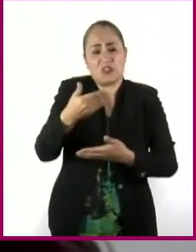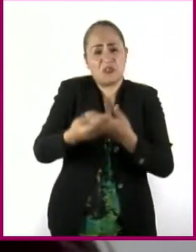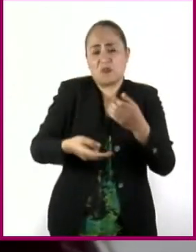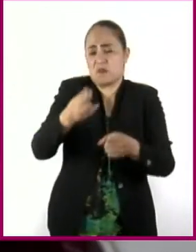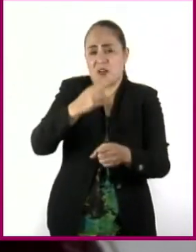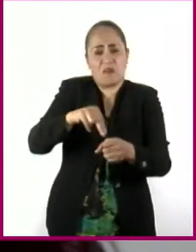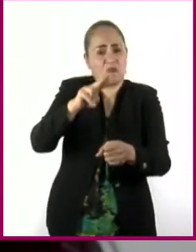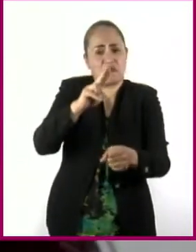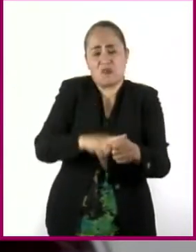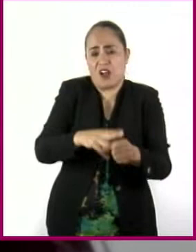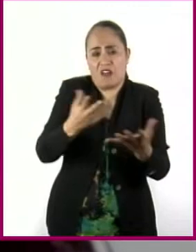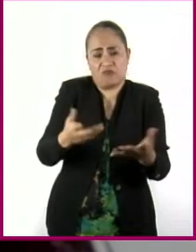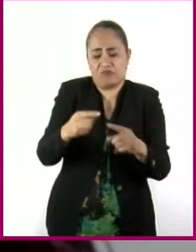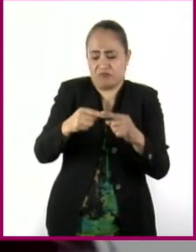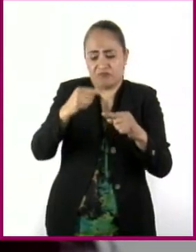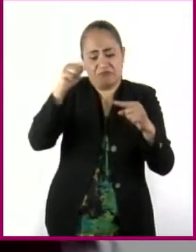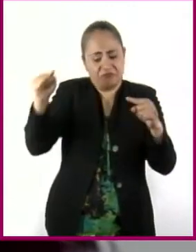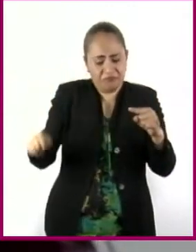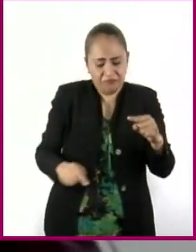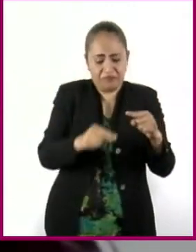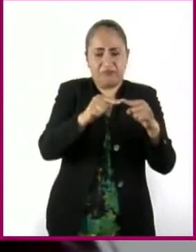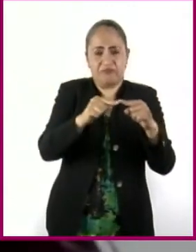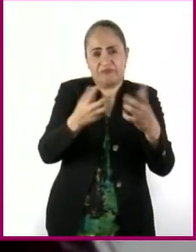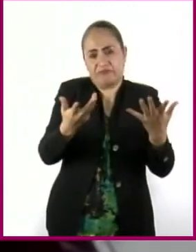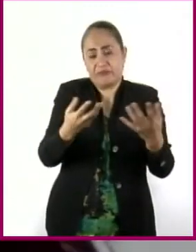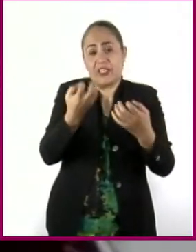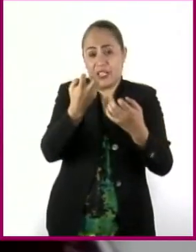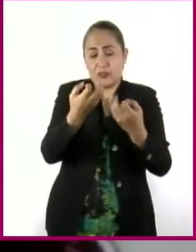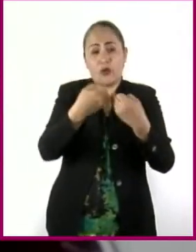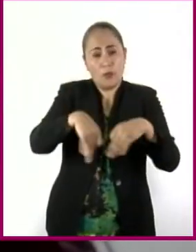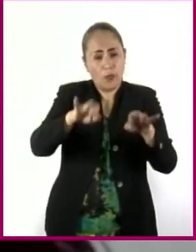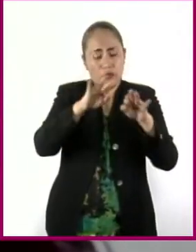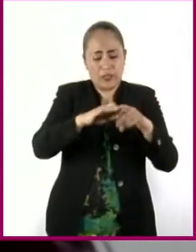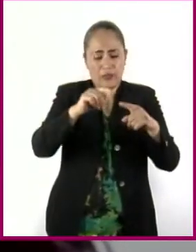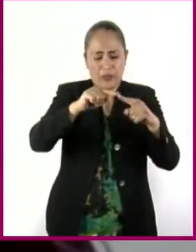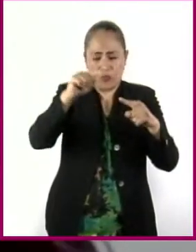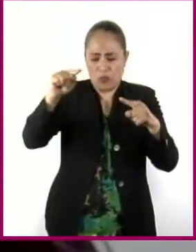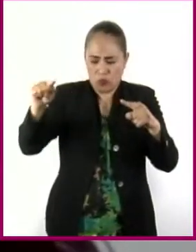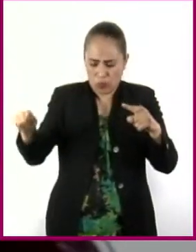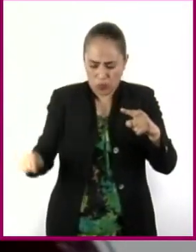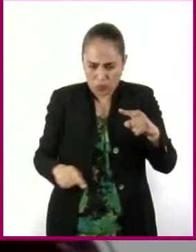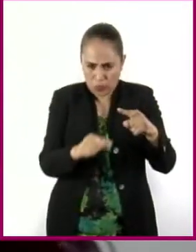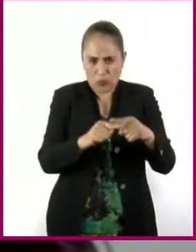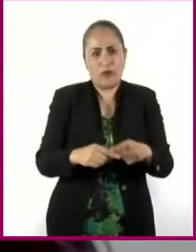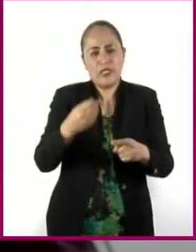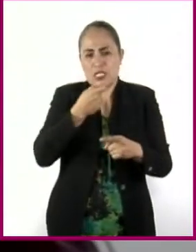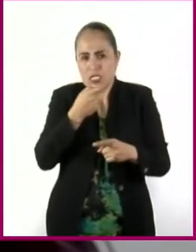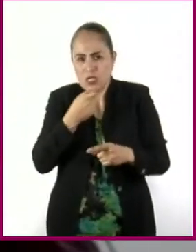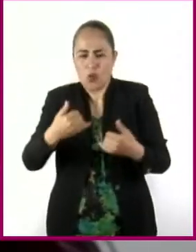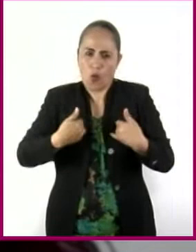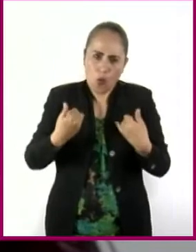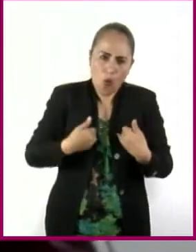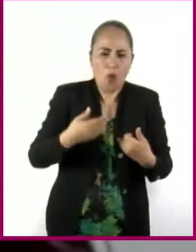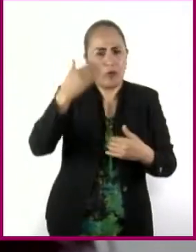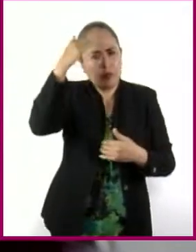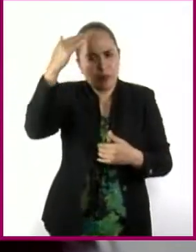de estos ciclos de vida, ¿no? Y son importantes todas y cada una de las etapas en ese sentido, ¿no? Entonces, bueno,